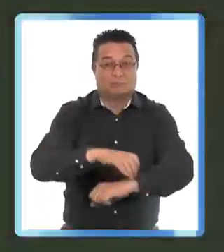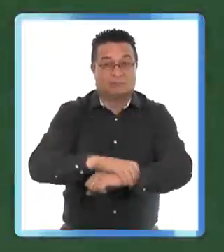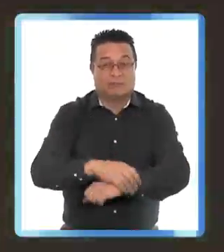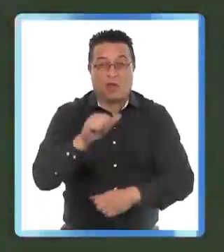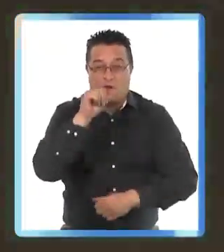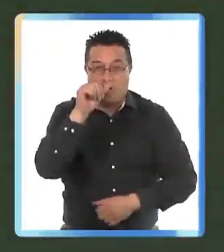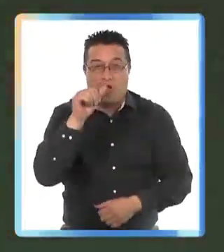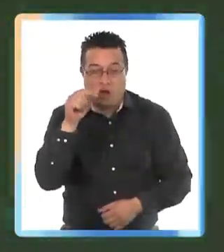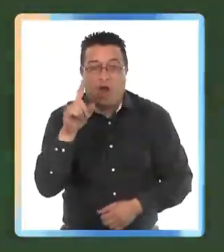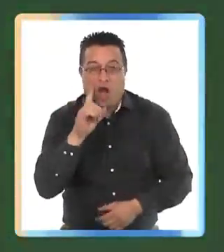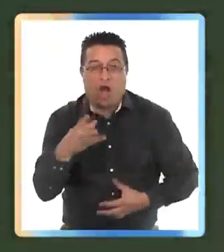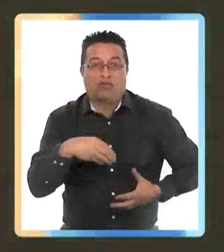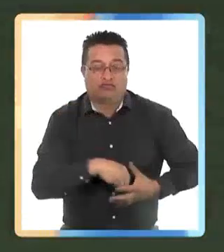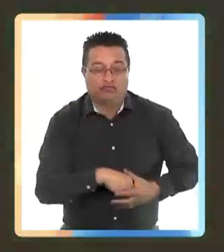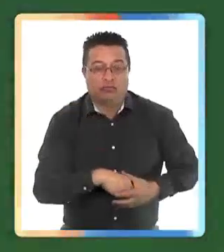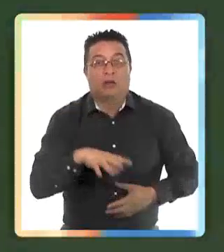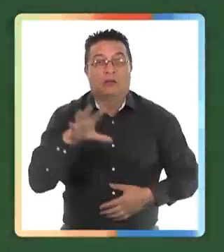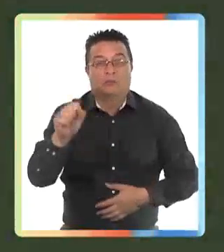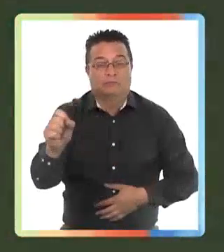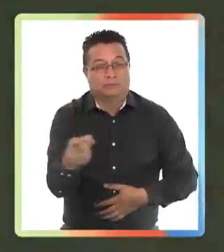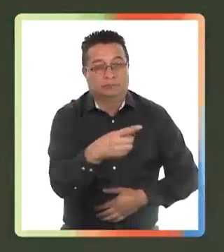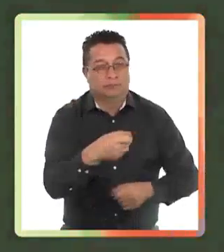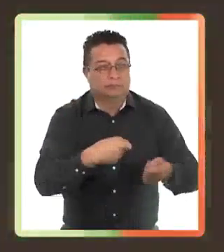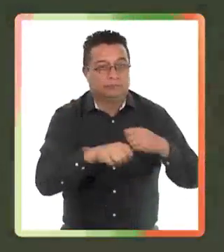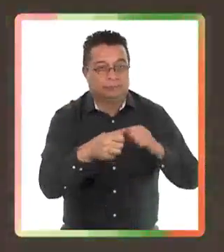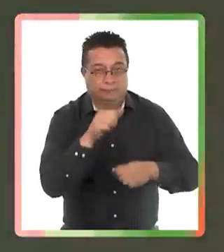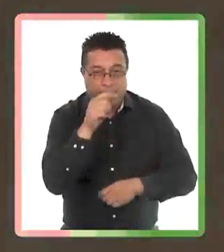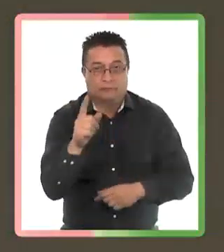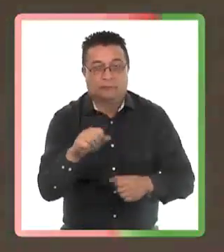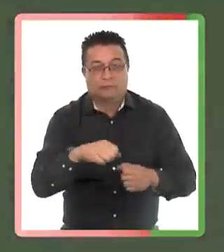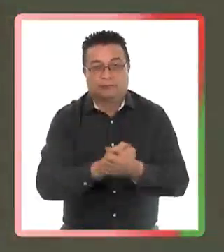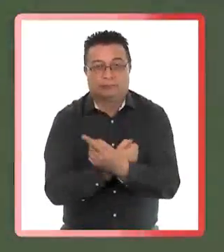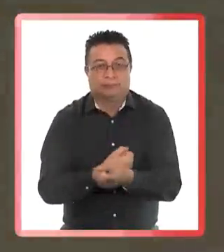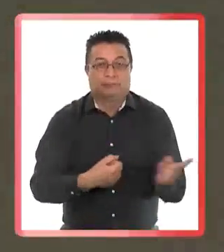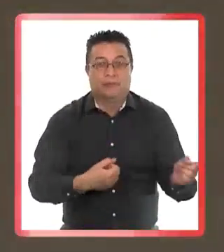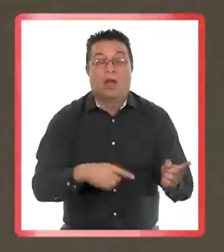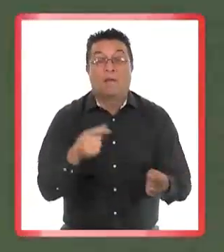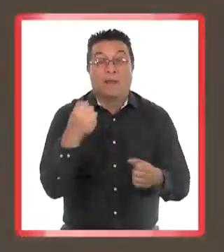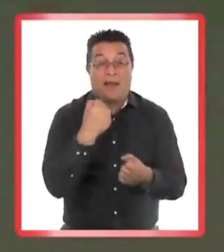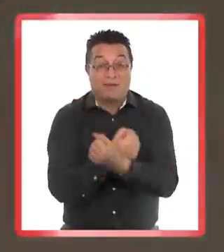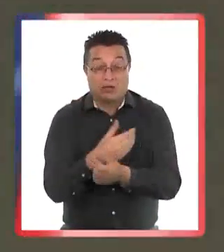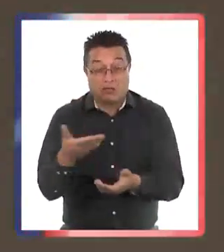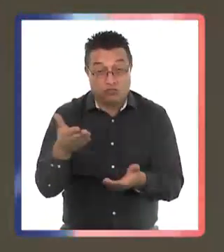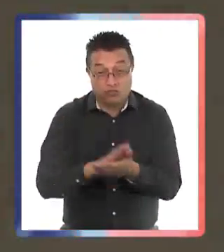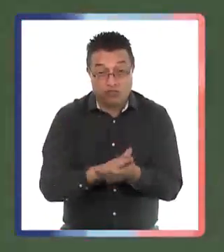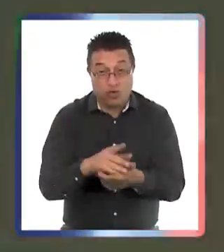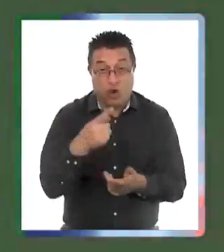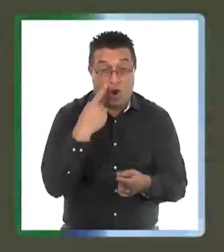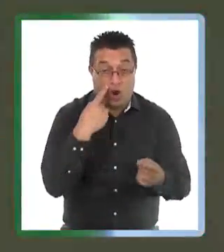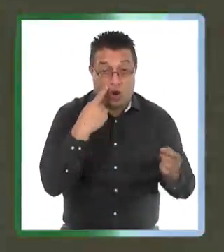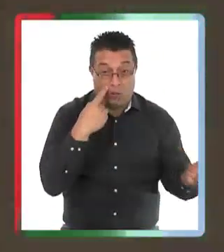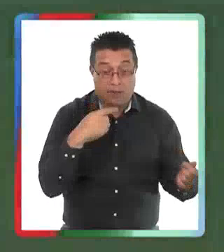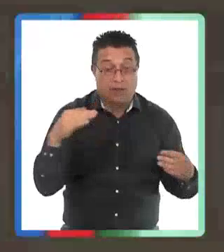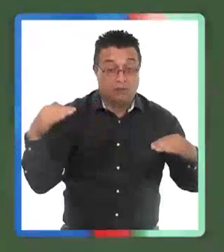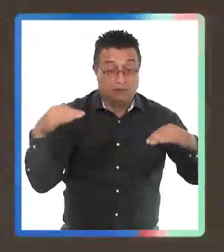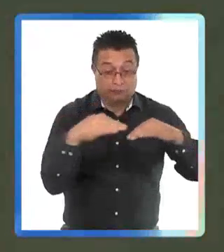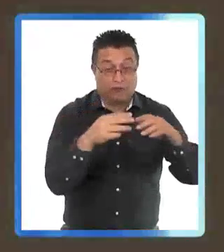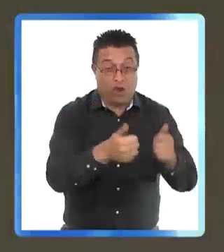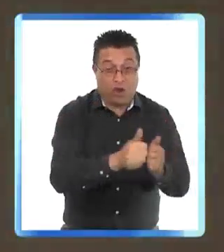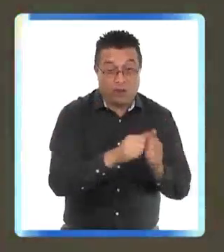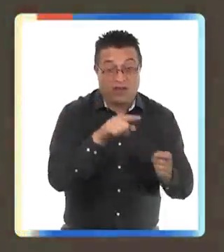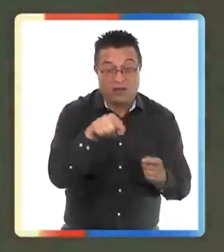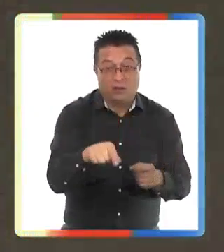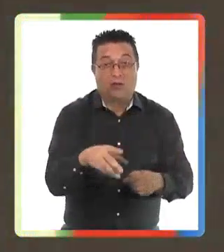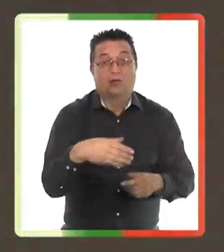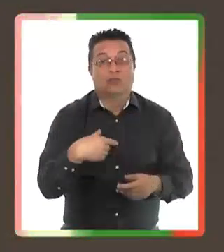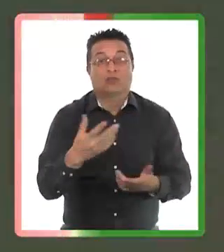dos ocupantes del vehículo fueron detenidos por porte de drogas y serán formalizados por microtráfico, mientras el carabinero que dio muerte al